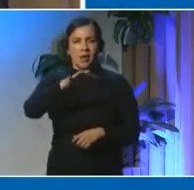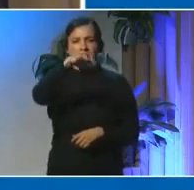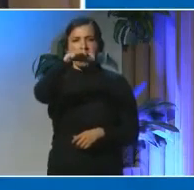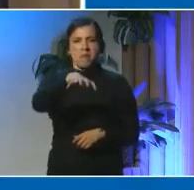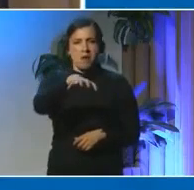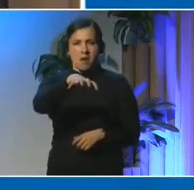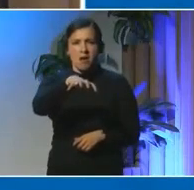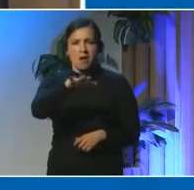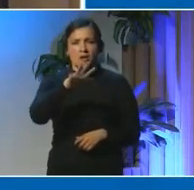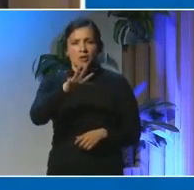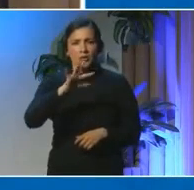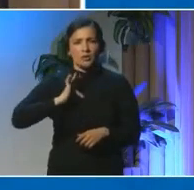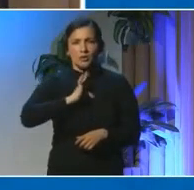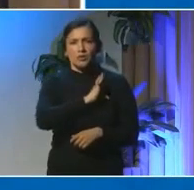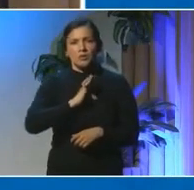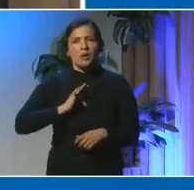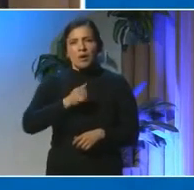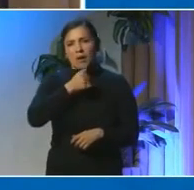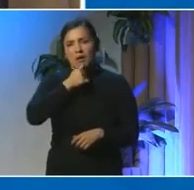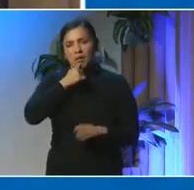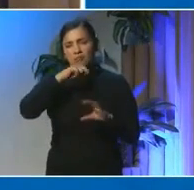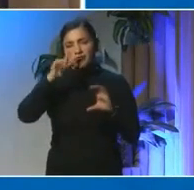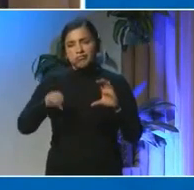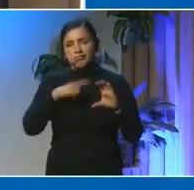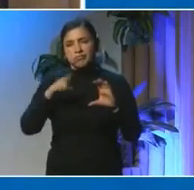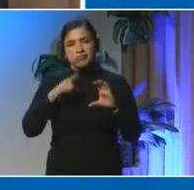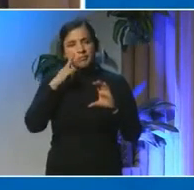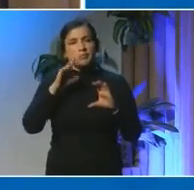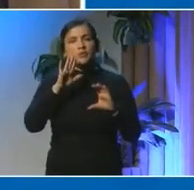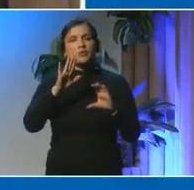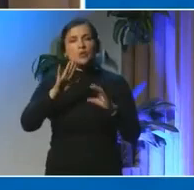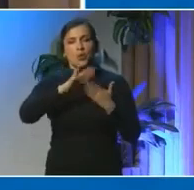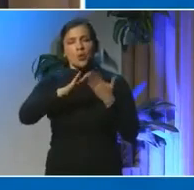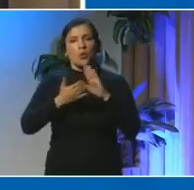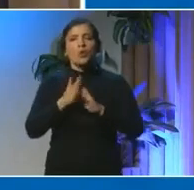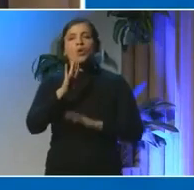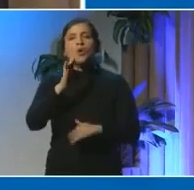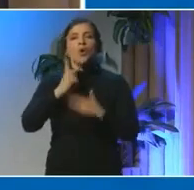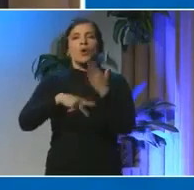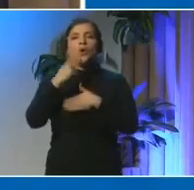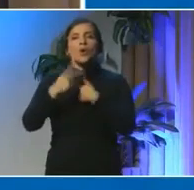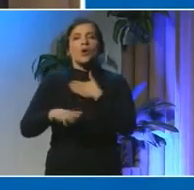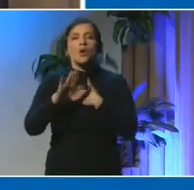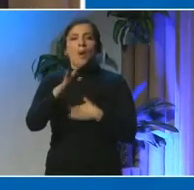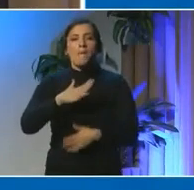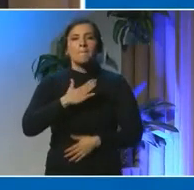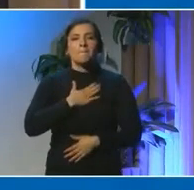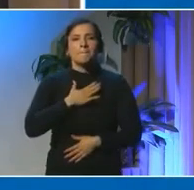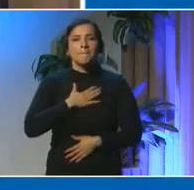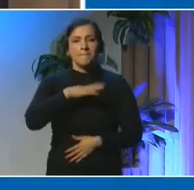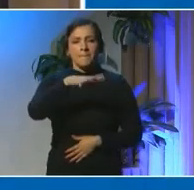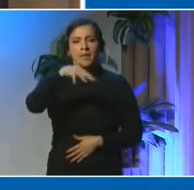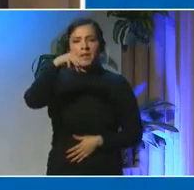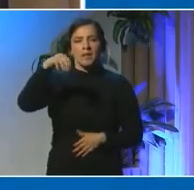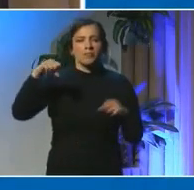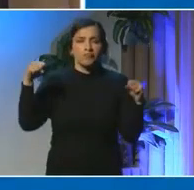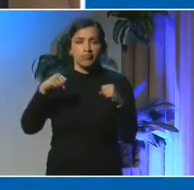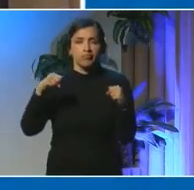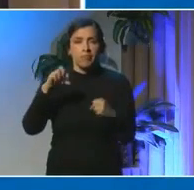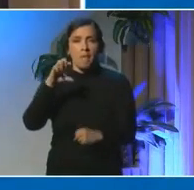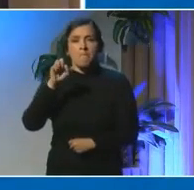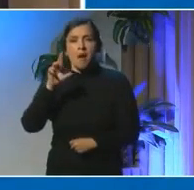nuestras plantas y también digamos en proyectos con comunidades Como por ejemplo mi páramo entonces en nuestras plantas contarles que hemos